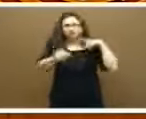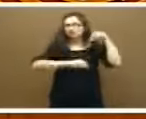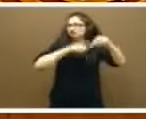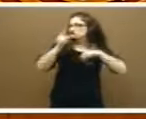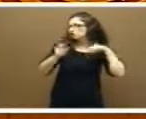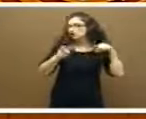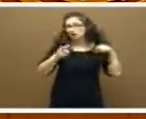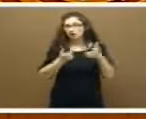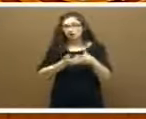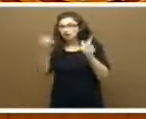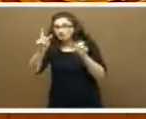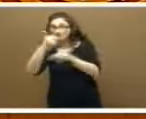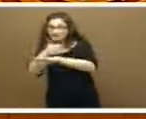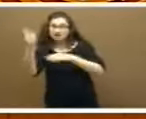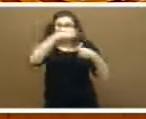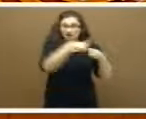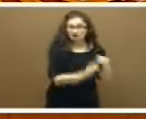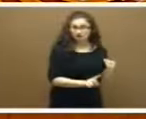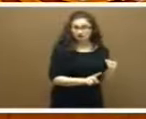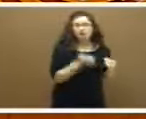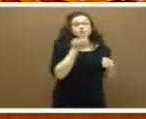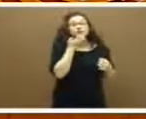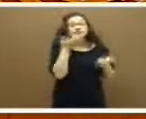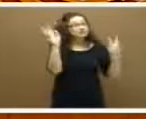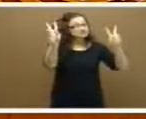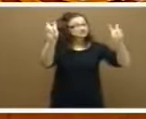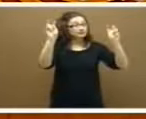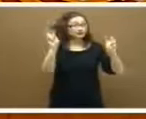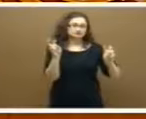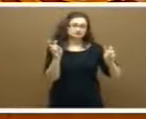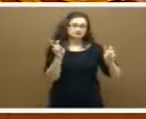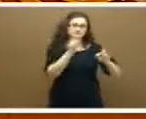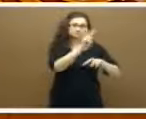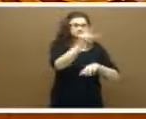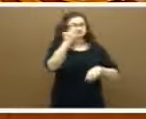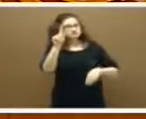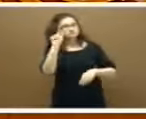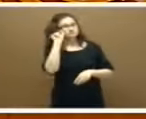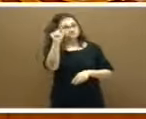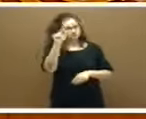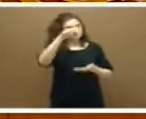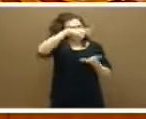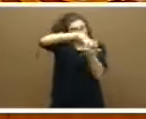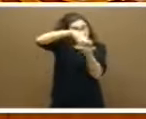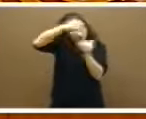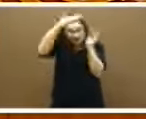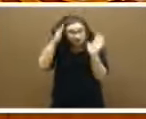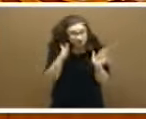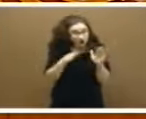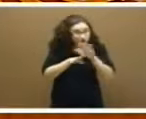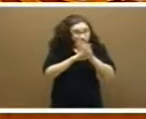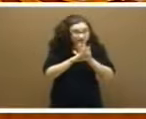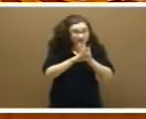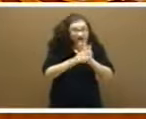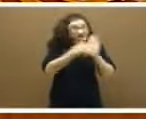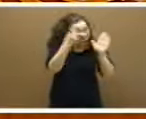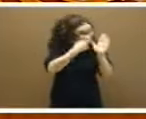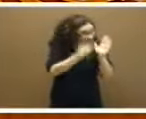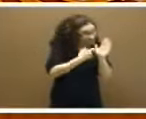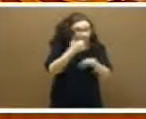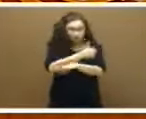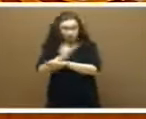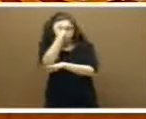cuestiones tan importantes como fue la reducción de 21 puntos de atención continuada que ha afectado a 21